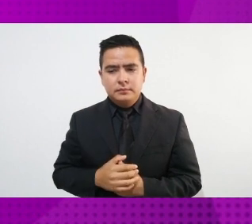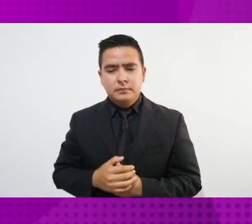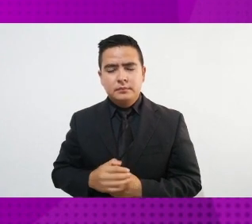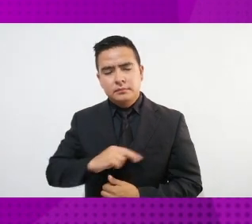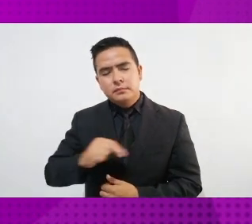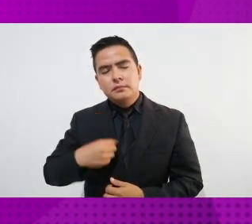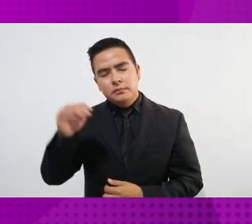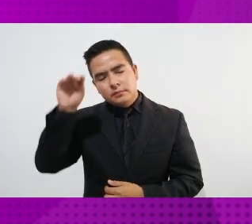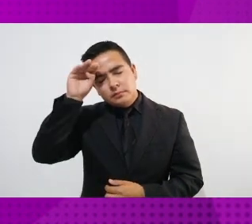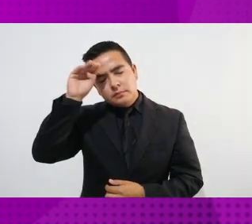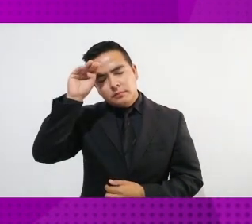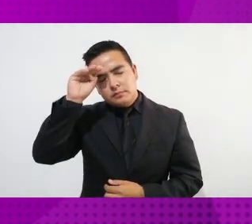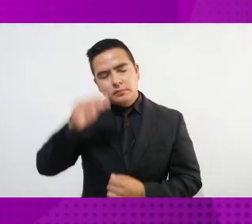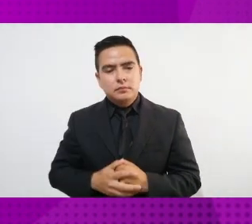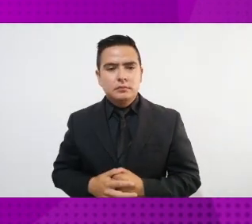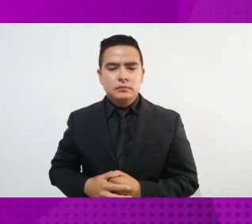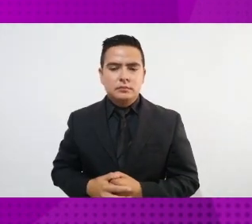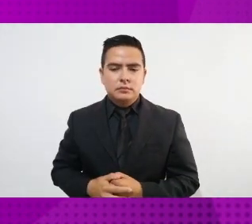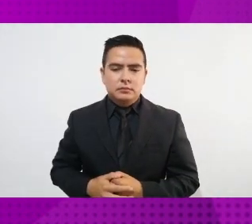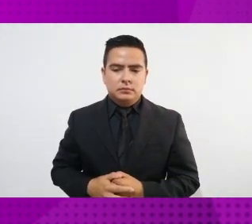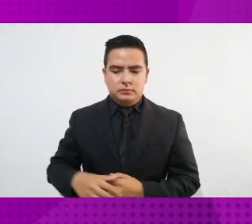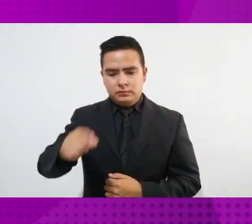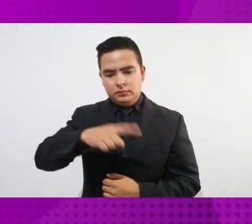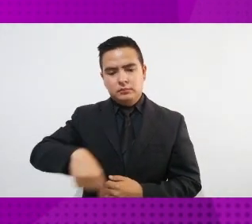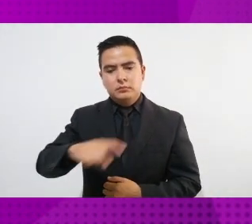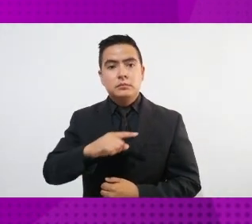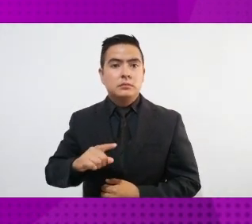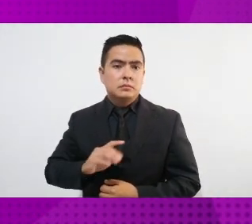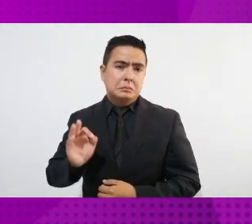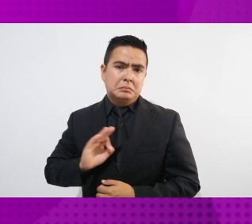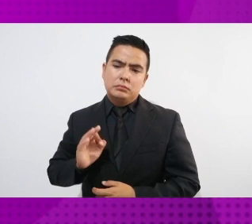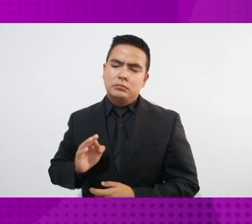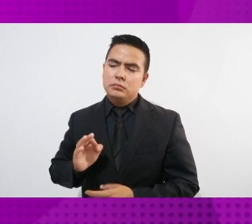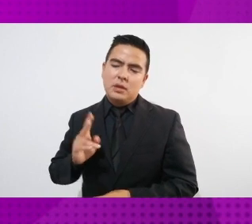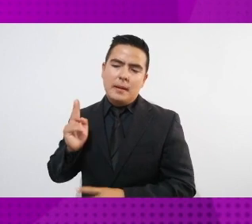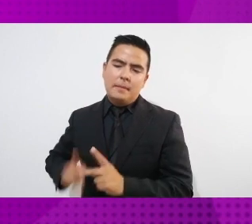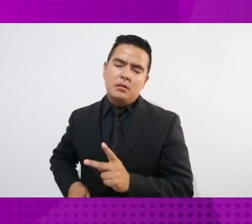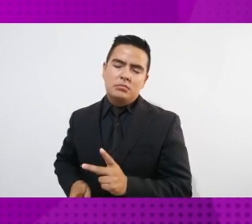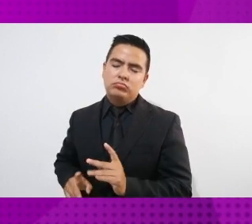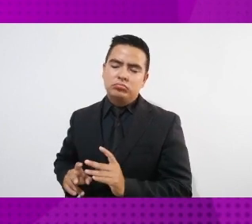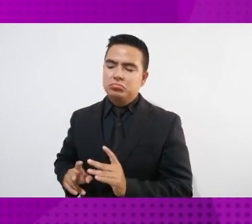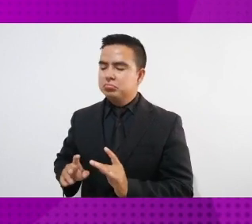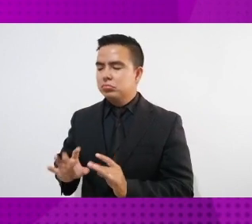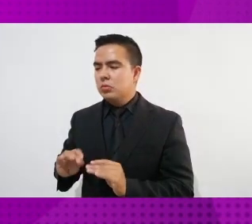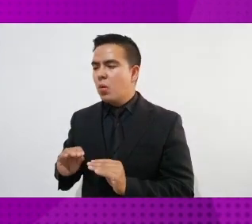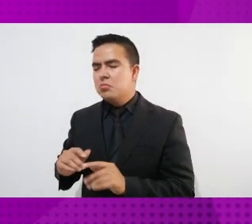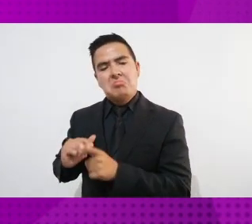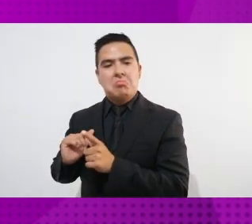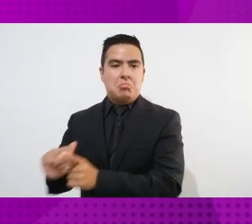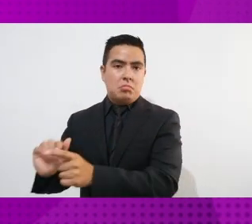En la medida en que pensemos que esto es prorrogable, ¿no?, sin una norma jurídica que